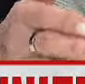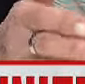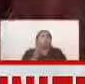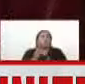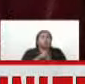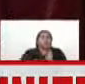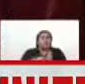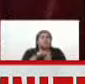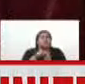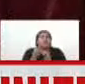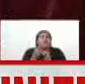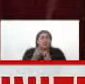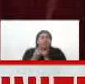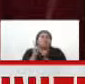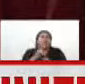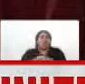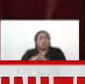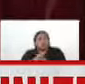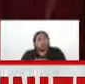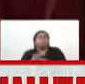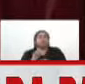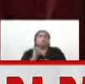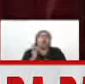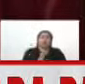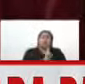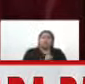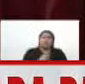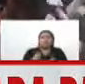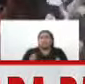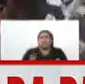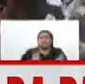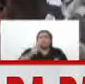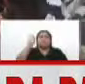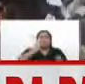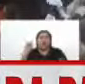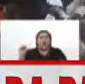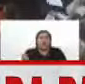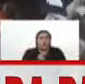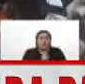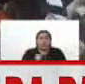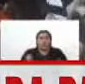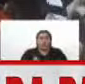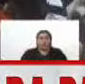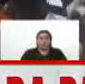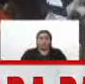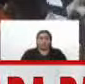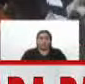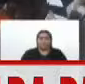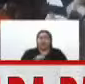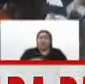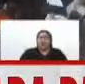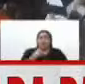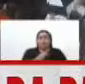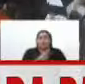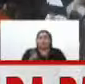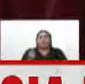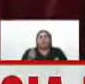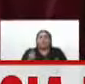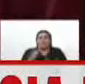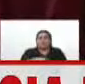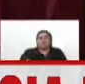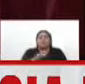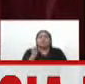Todo eso lo que con una ley, digo, no entiendo cómo es. Mirá, es medio un festival esto. Mandás un decreto, corrige una ley. Bueno, a ver,